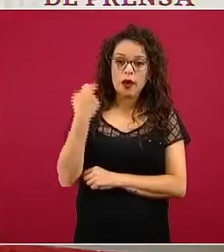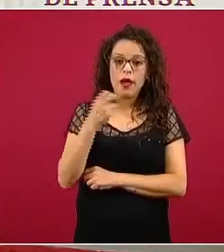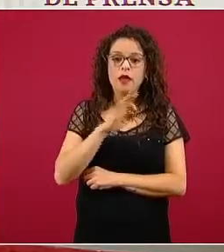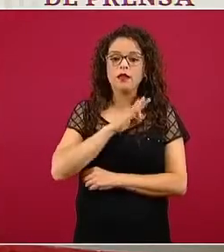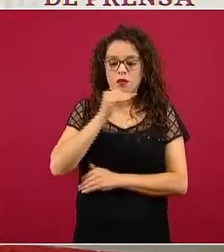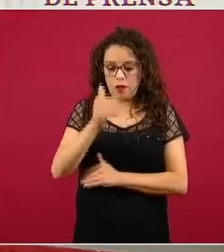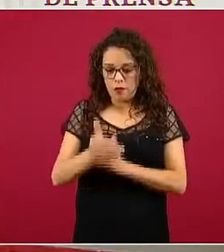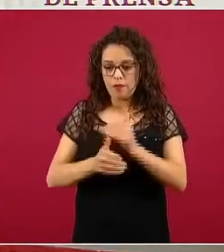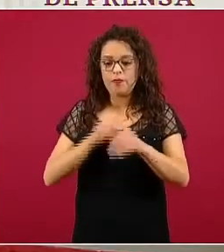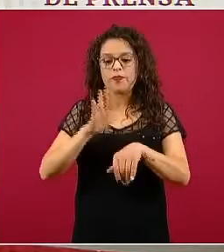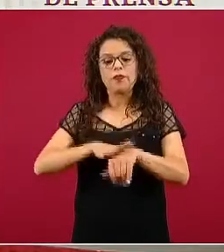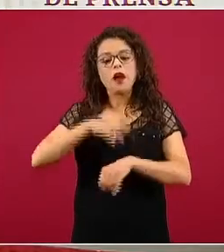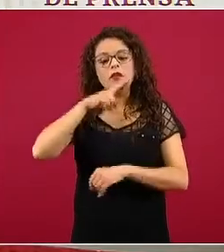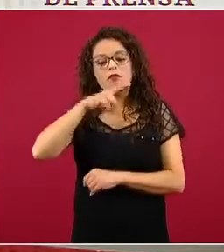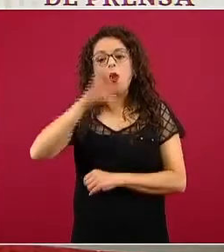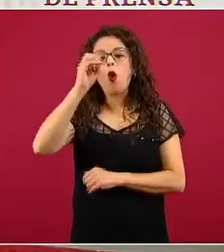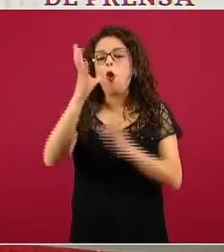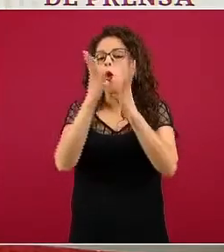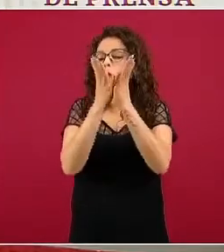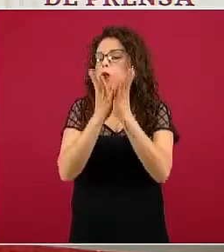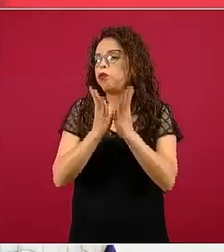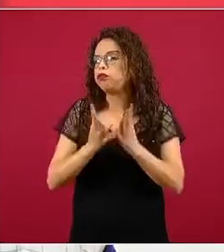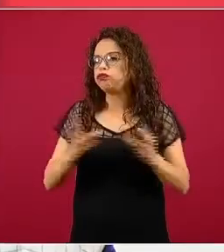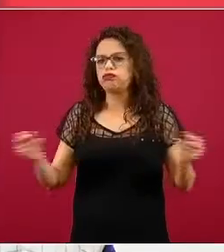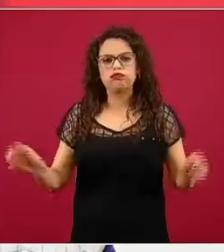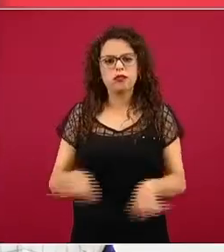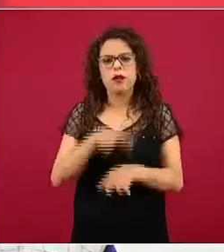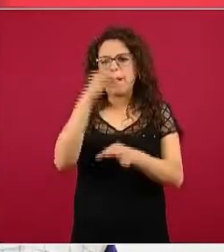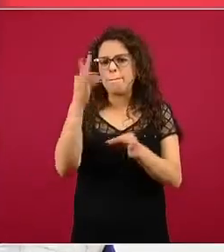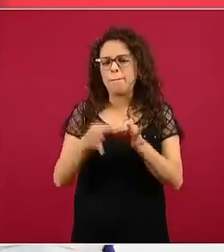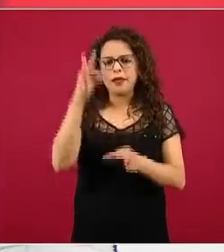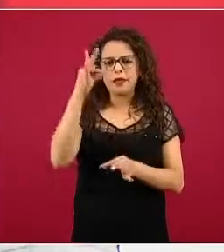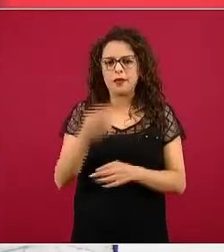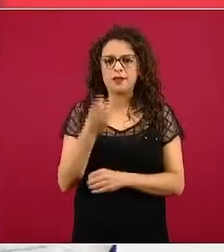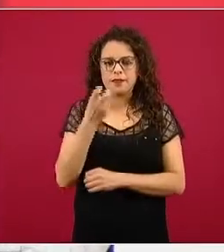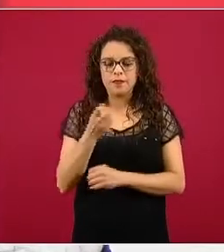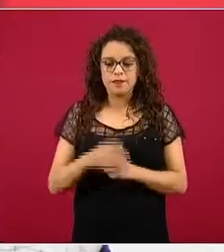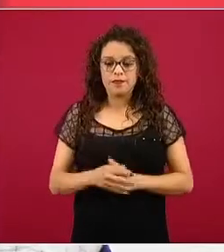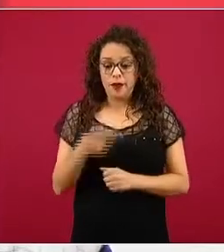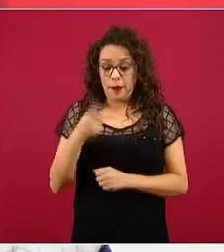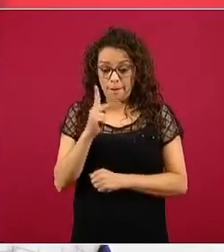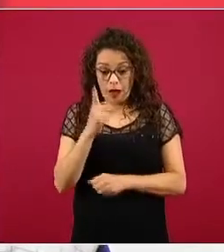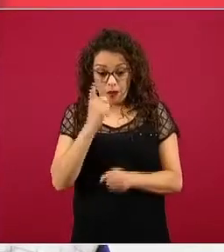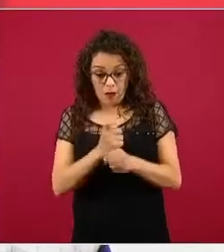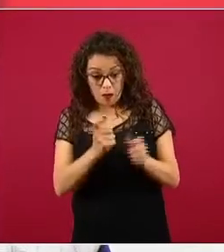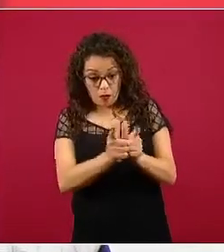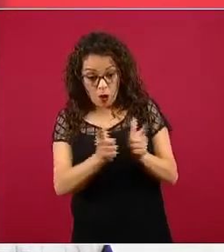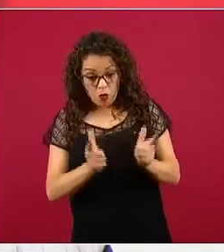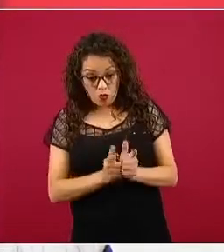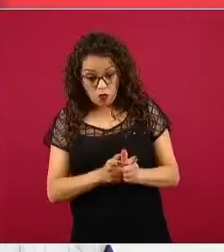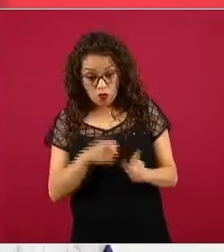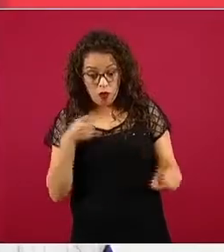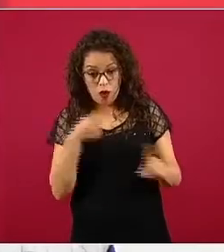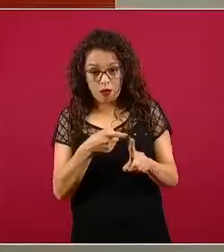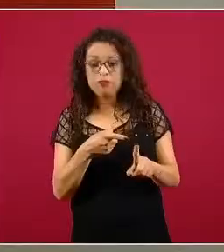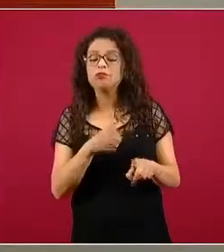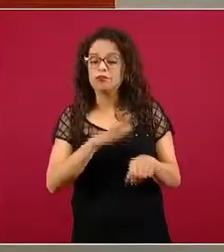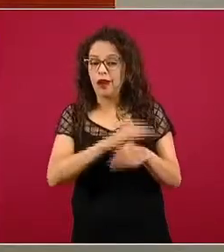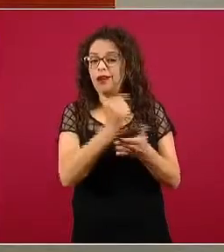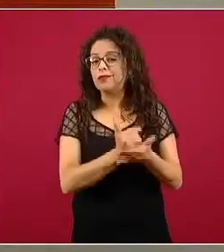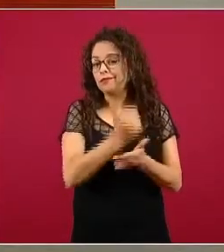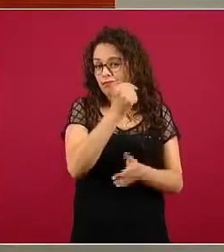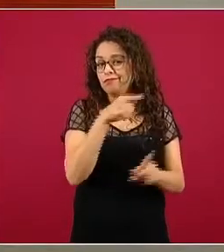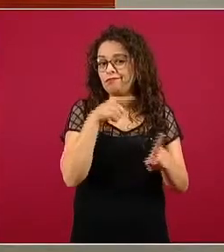o una recuperación total de la enfermedad. Pero definitivamente el reto está más bien en el primer grupo que comentamos, aquellos que necesitan de